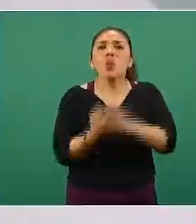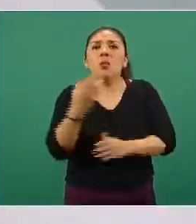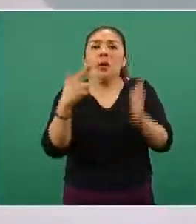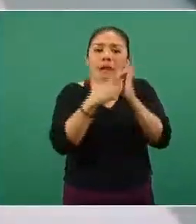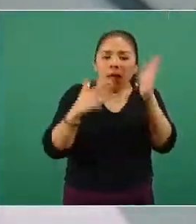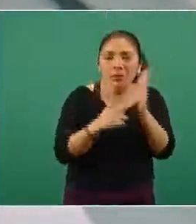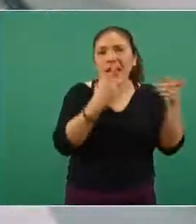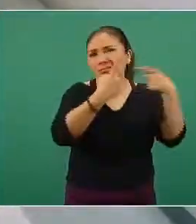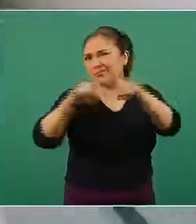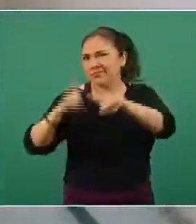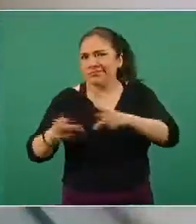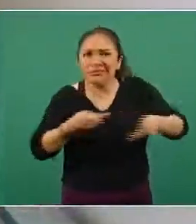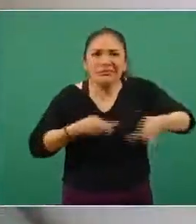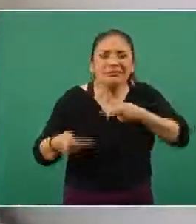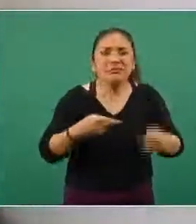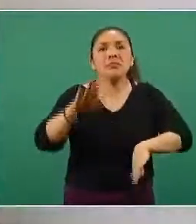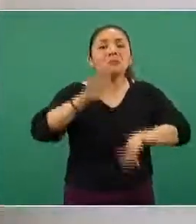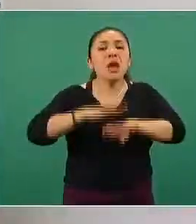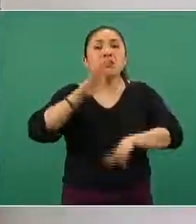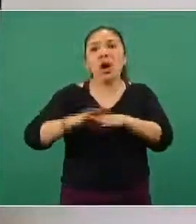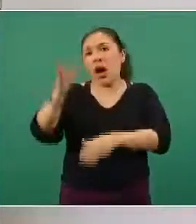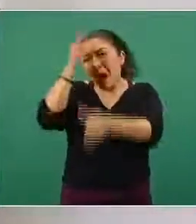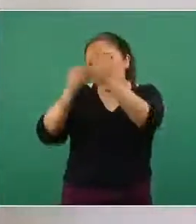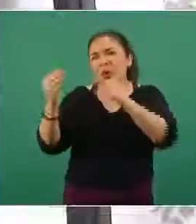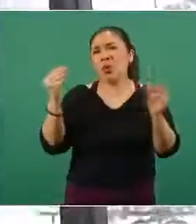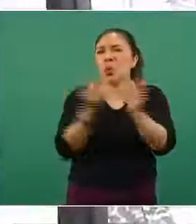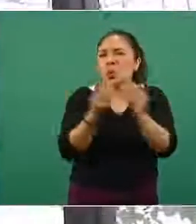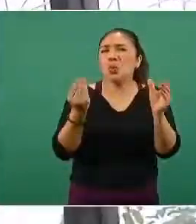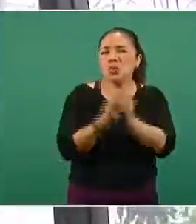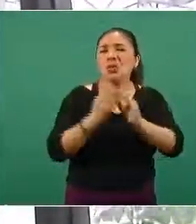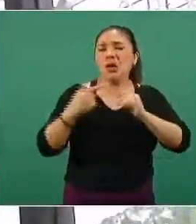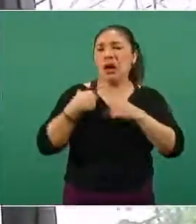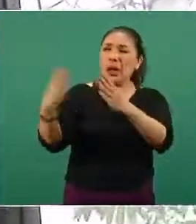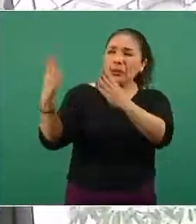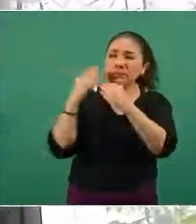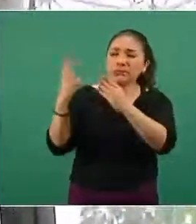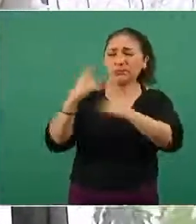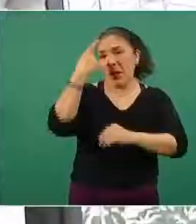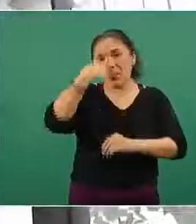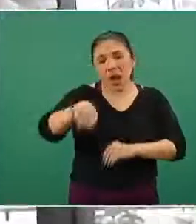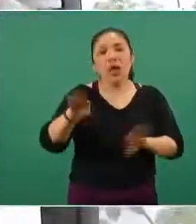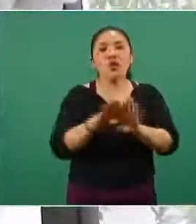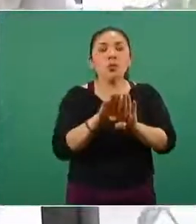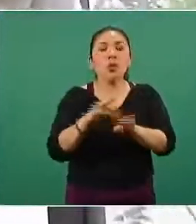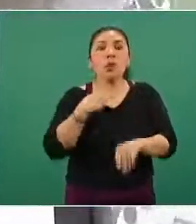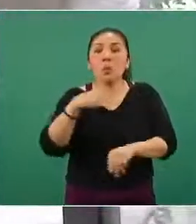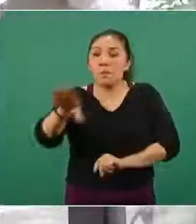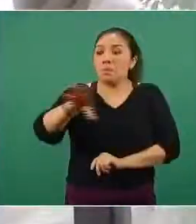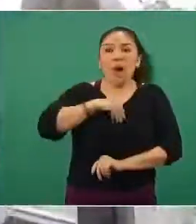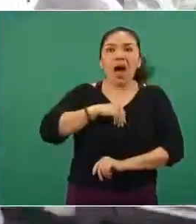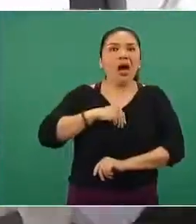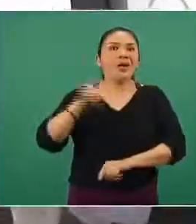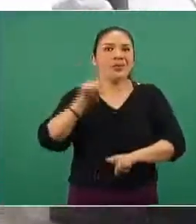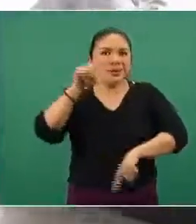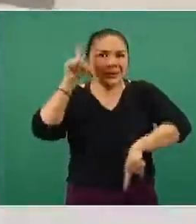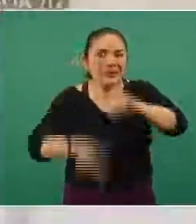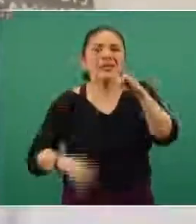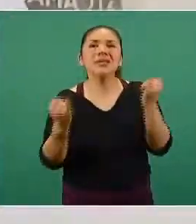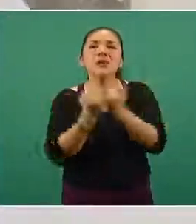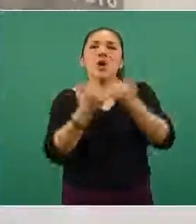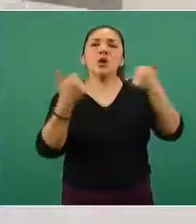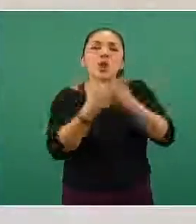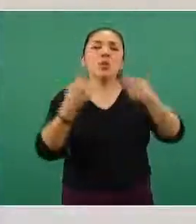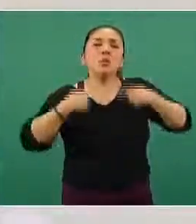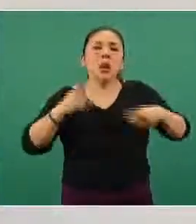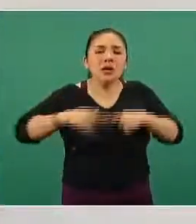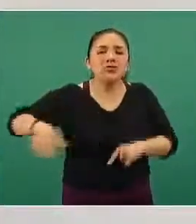protocolos, de tomar las capacitaciones para, como les comento, para evitar infecciones, tanto para el personal como para